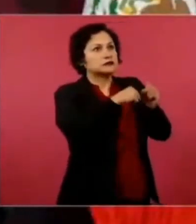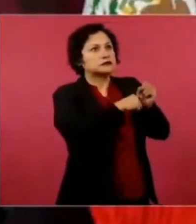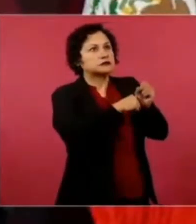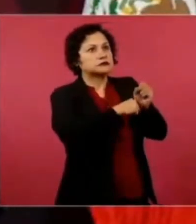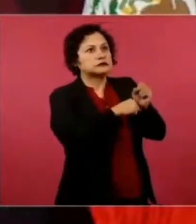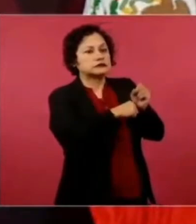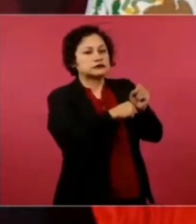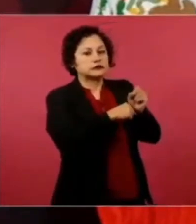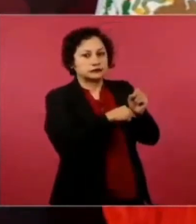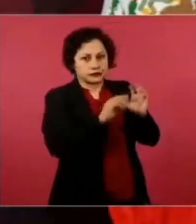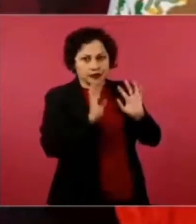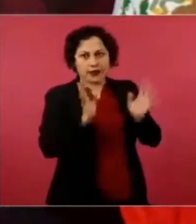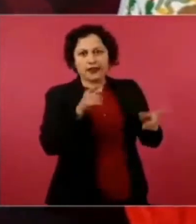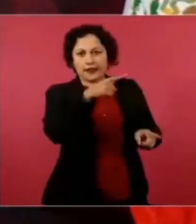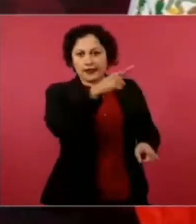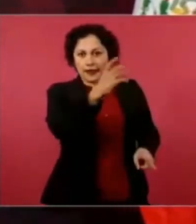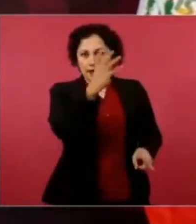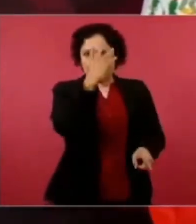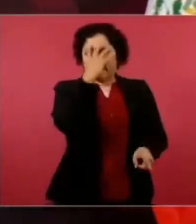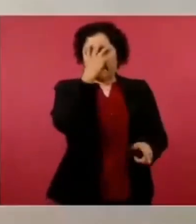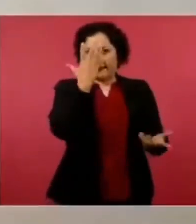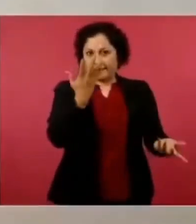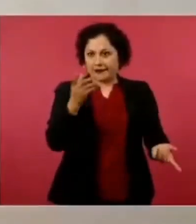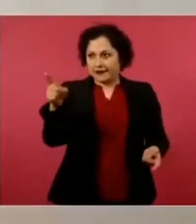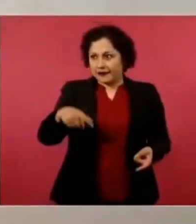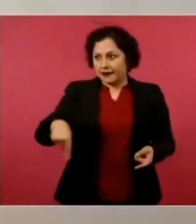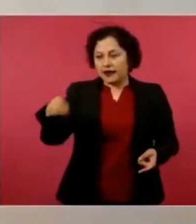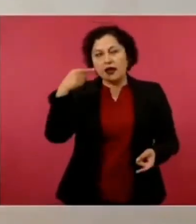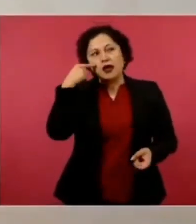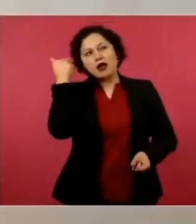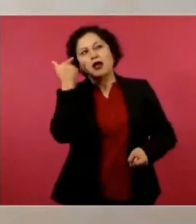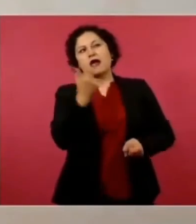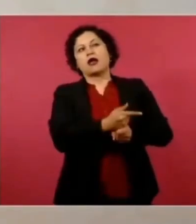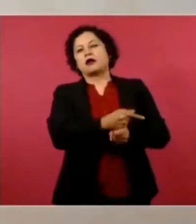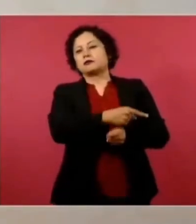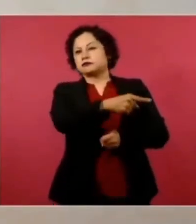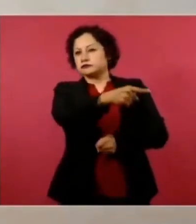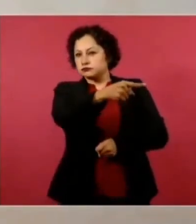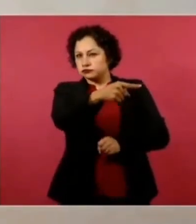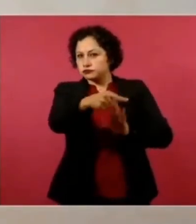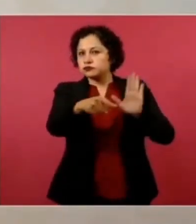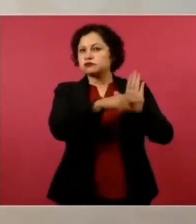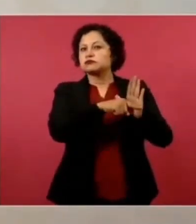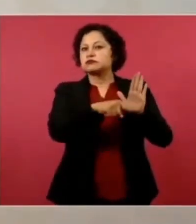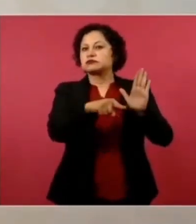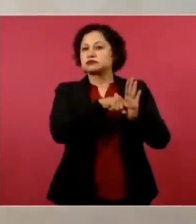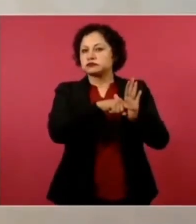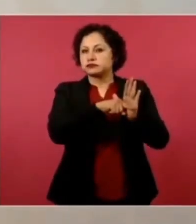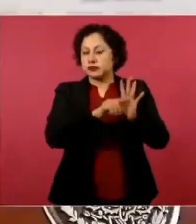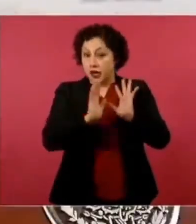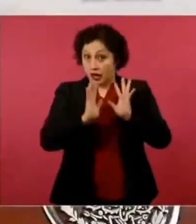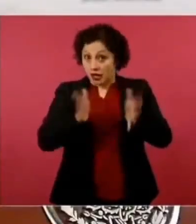porque ya es un estigma. Pero antes,